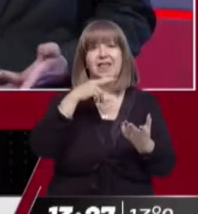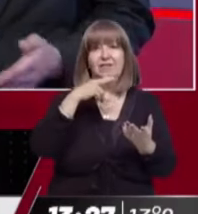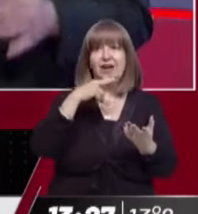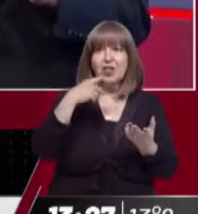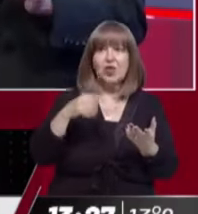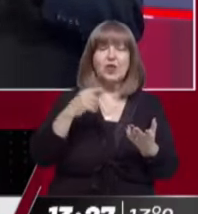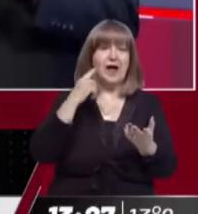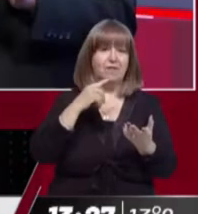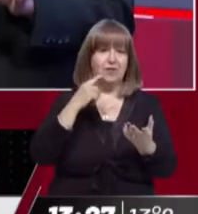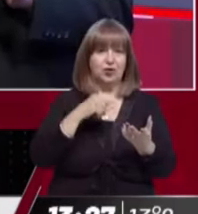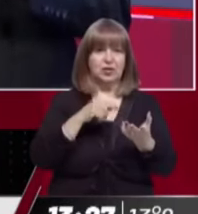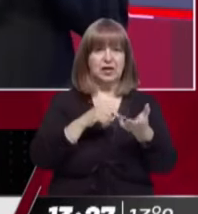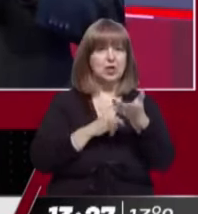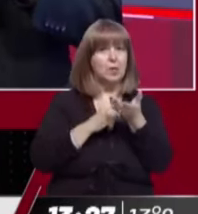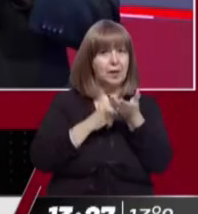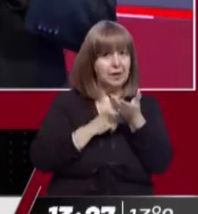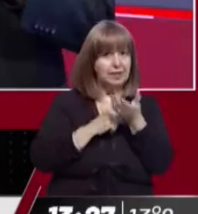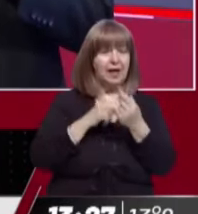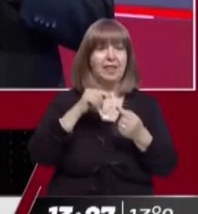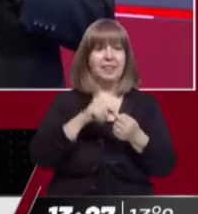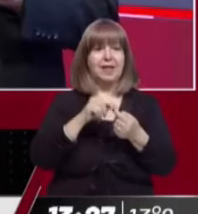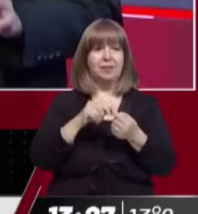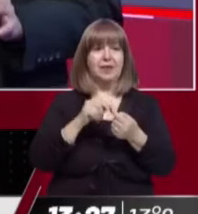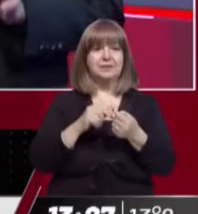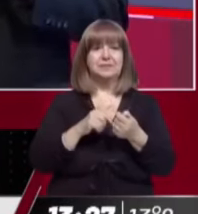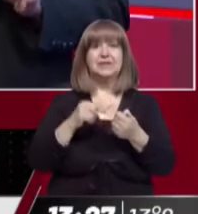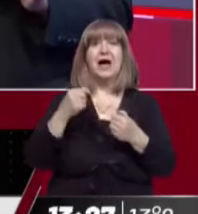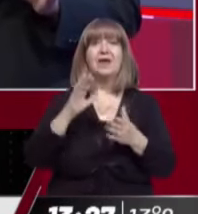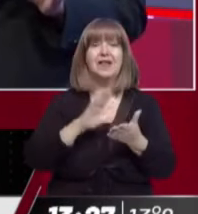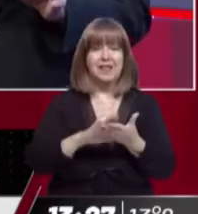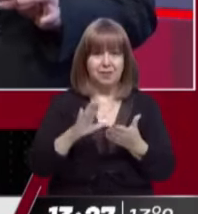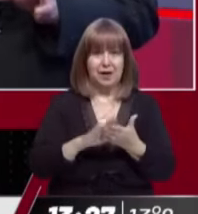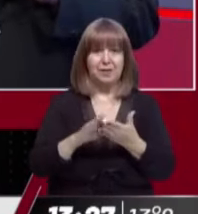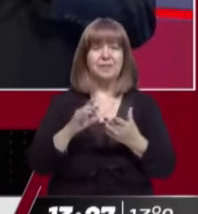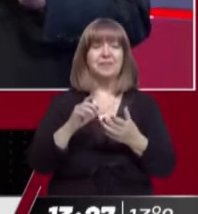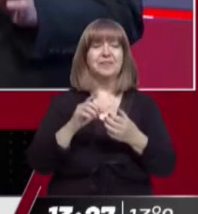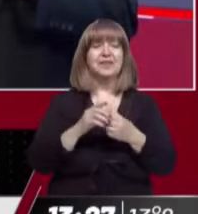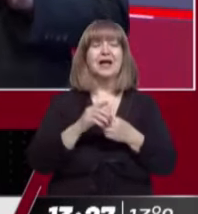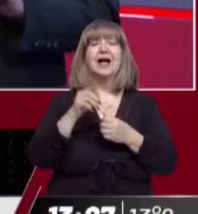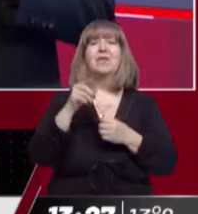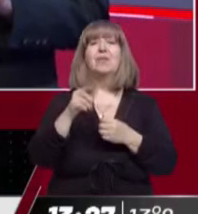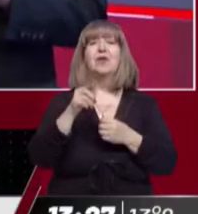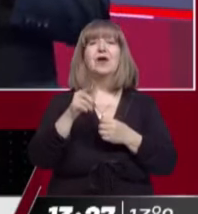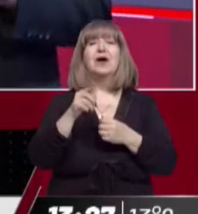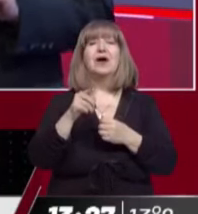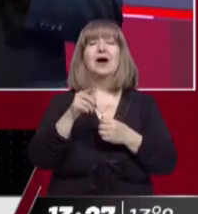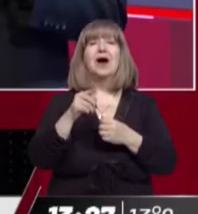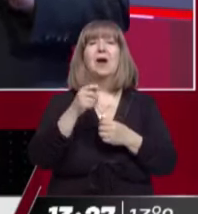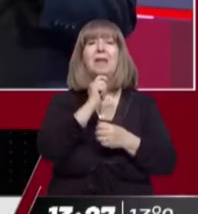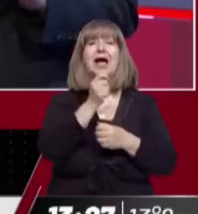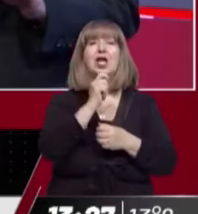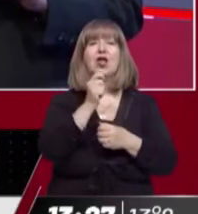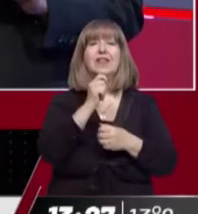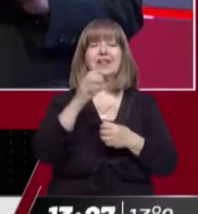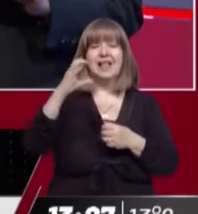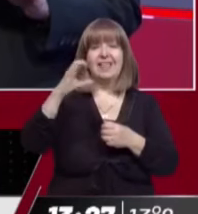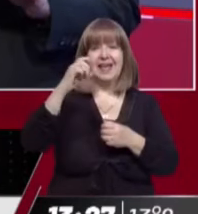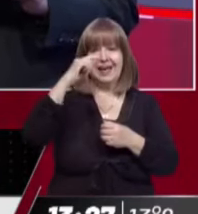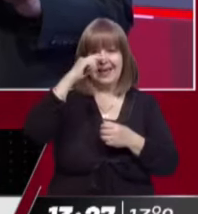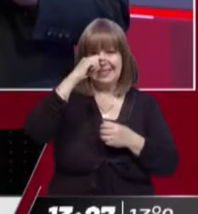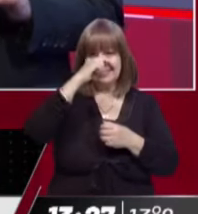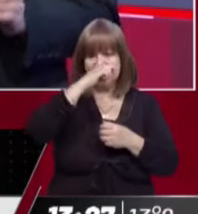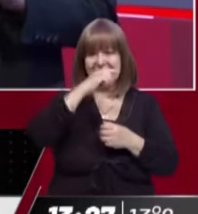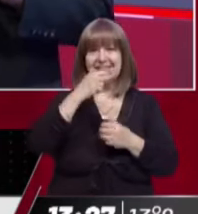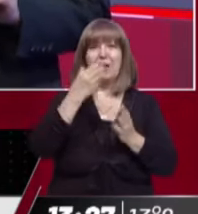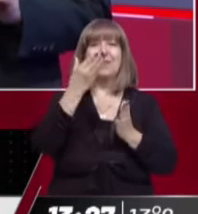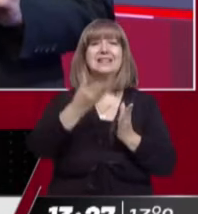pidas que hagas. Entonces yo, hacemos la prueba en vivo y le decimos, dale. ChatGPT, actúa como si fueses un periodista de Canal 7 de Mendoza